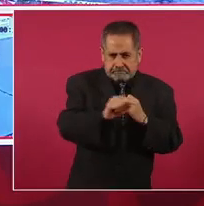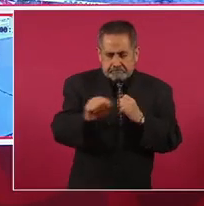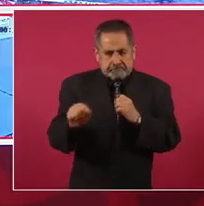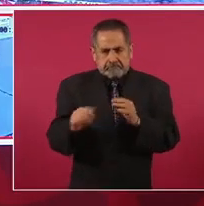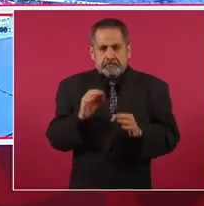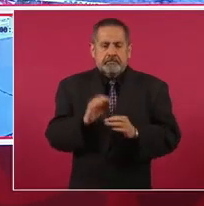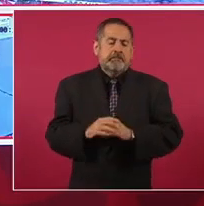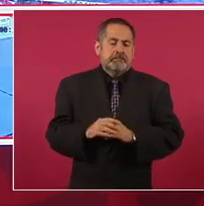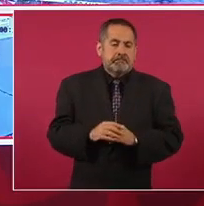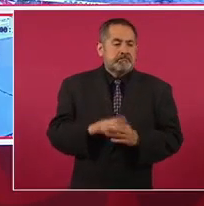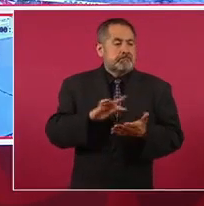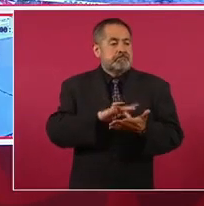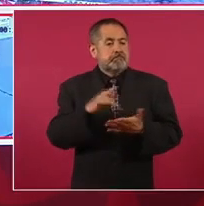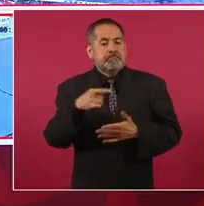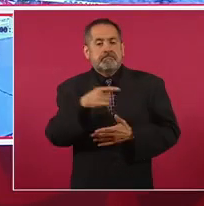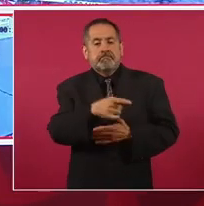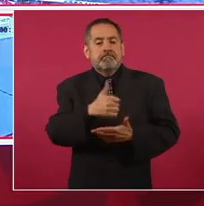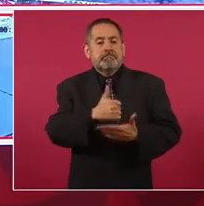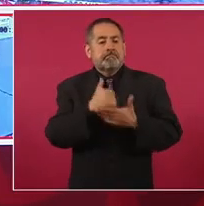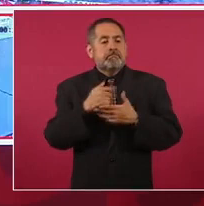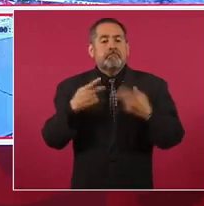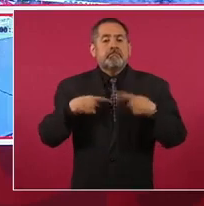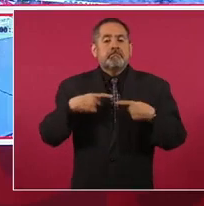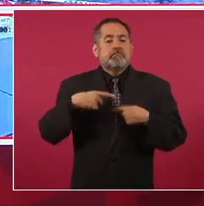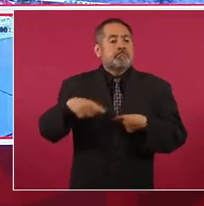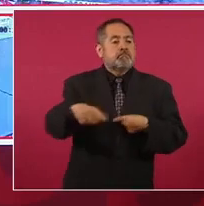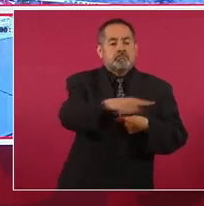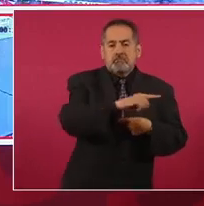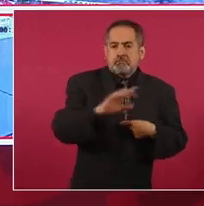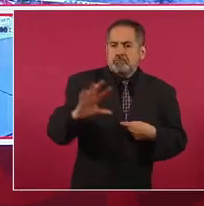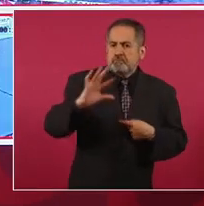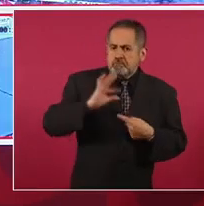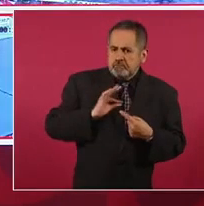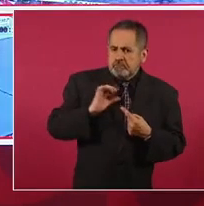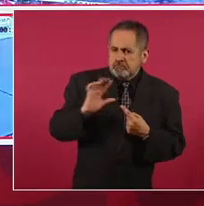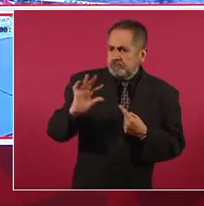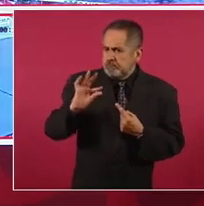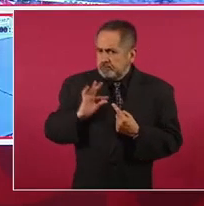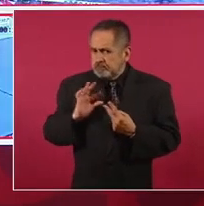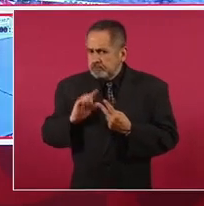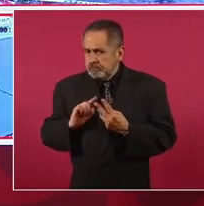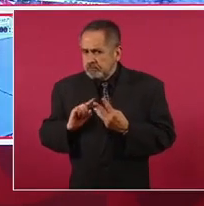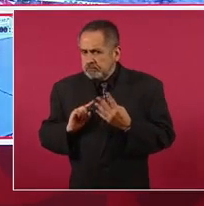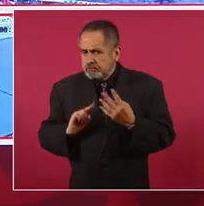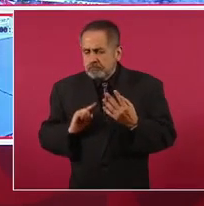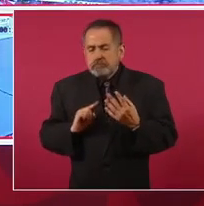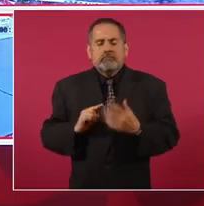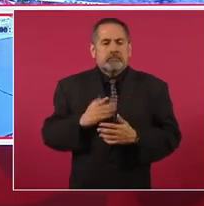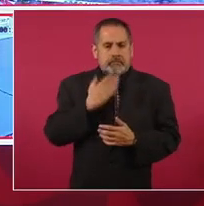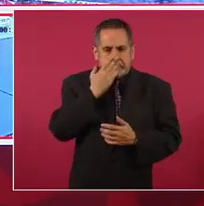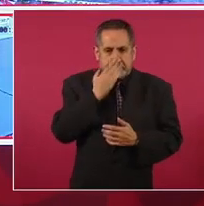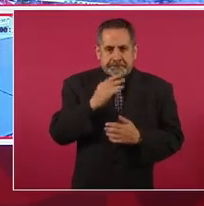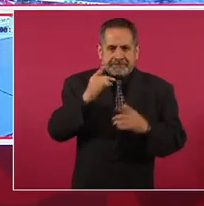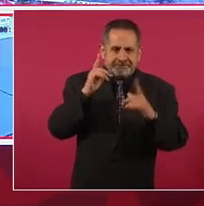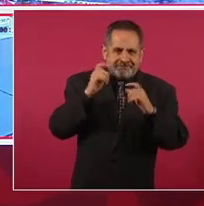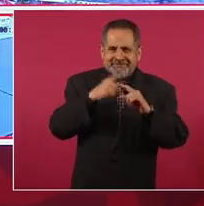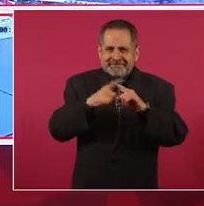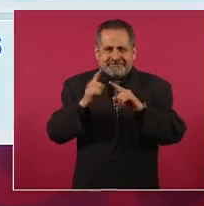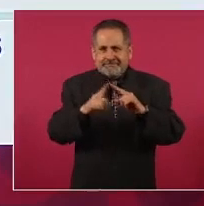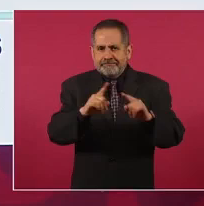agradecer la colaboración ciudadana que hubo para poder tener más indicios e imágenes.